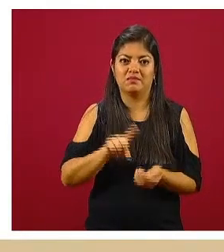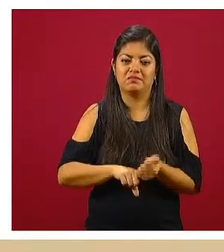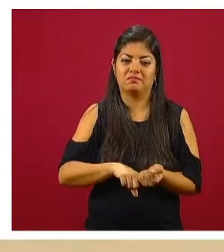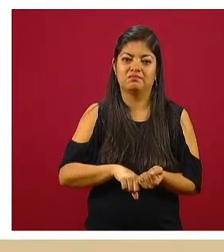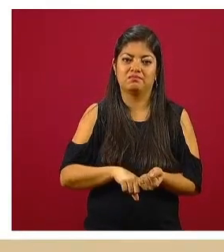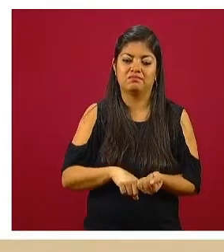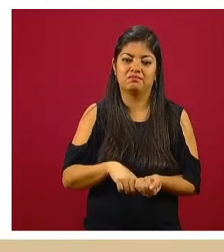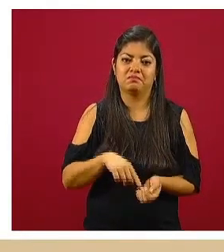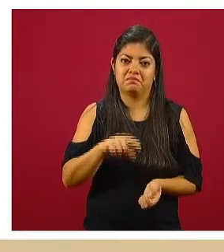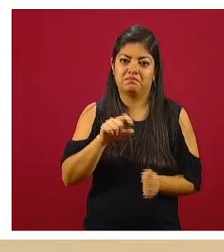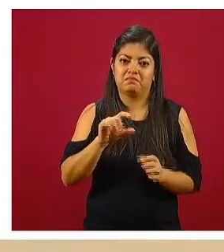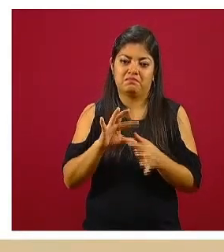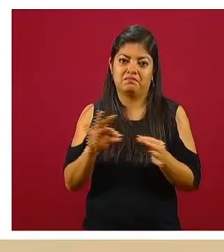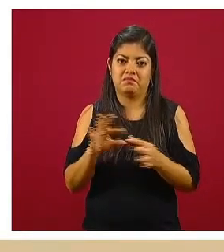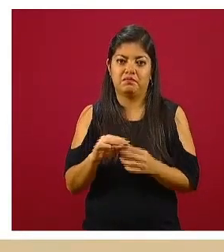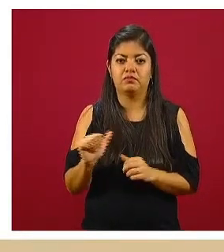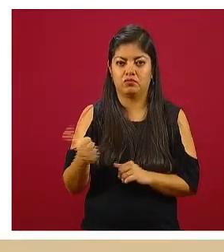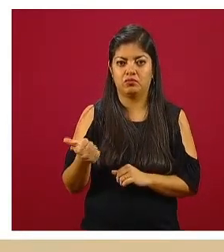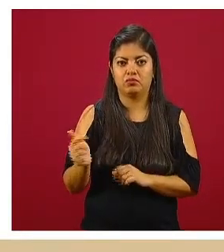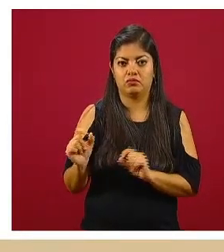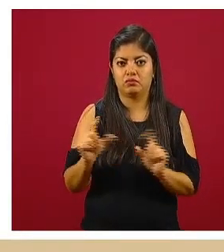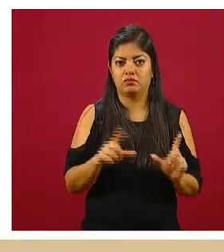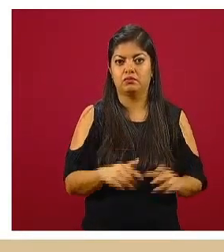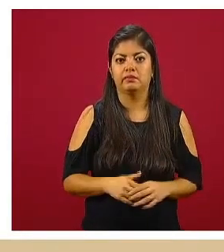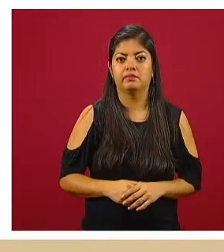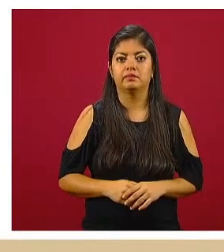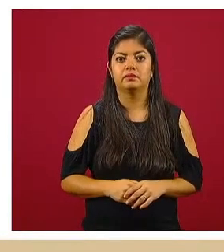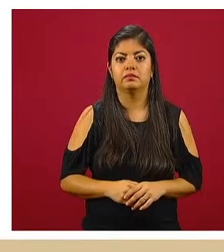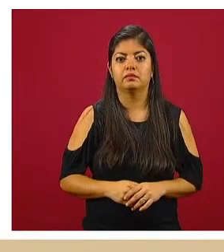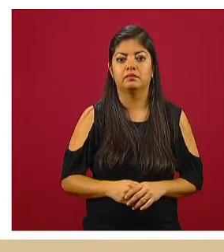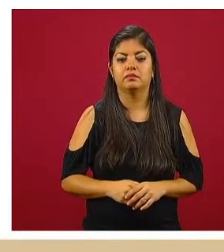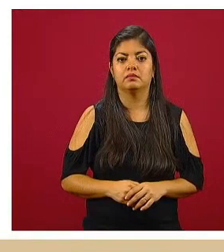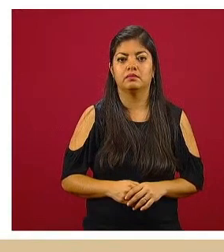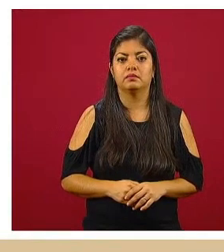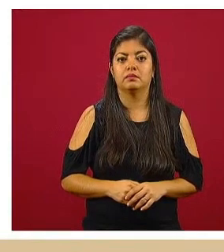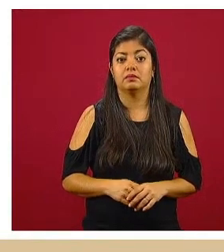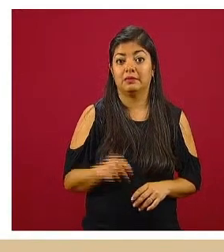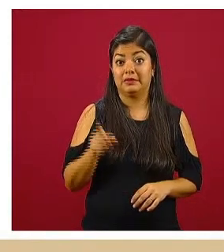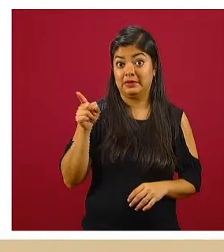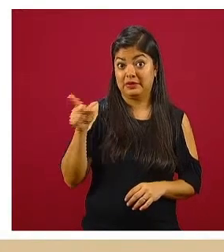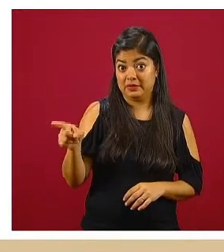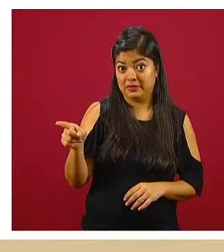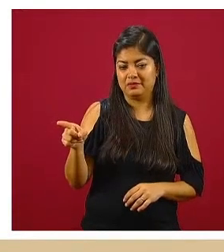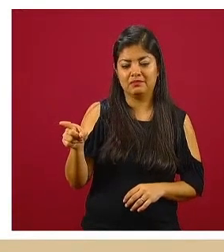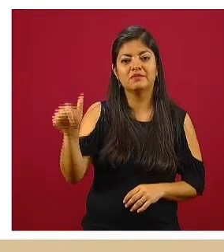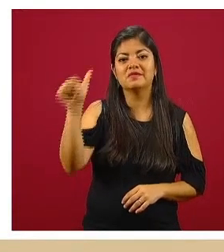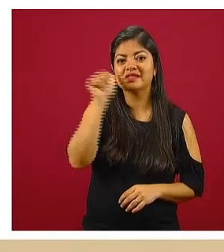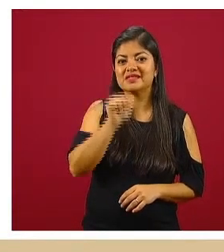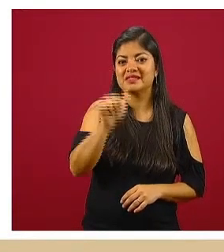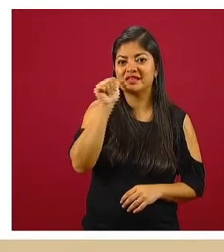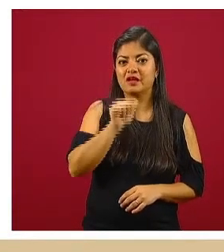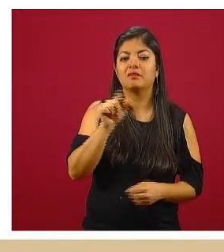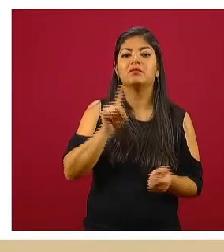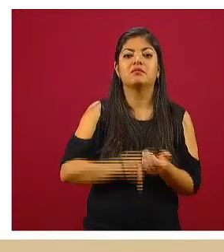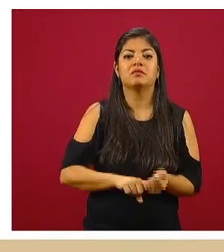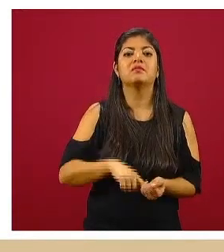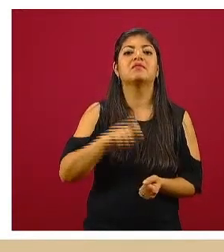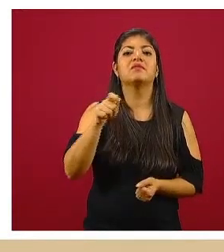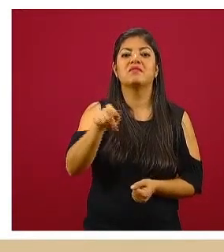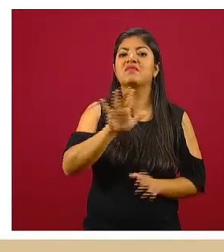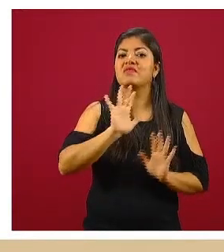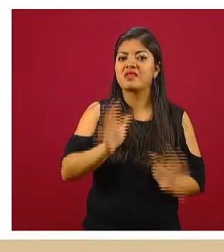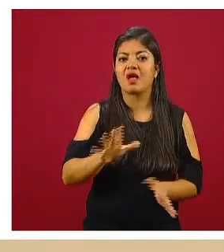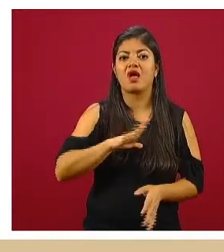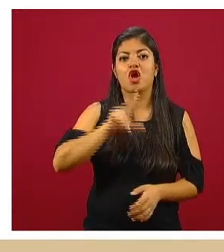lamentables defunciones. La siguiente, por favor. En la siguiente vemos como siempre, los casos